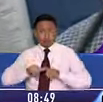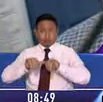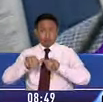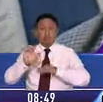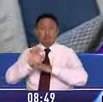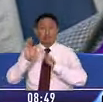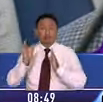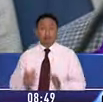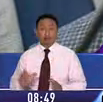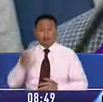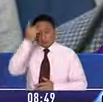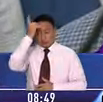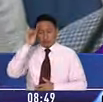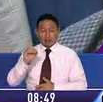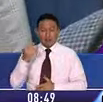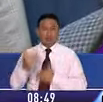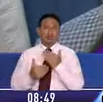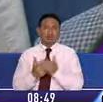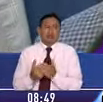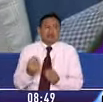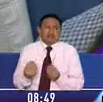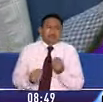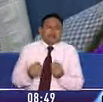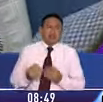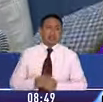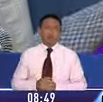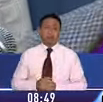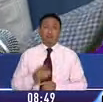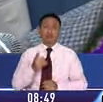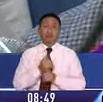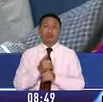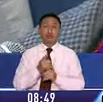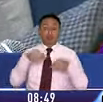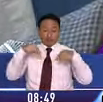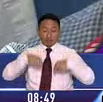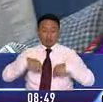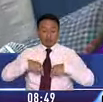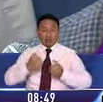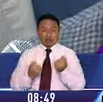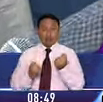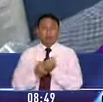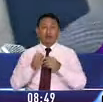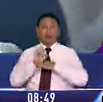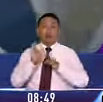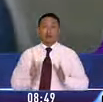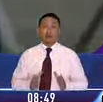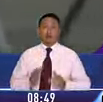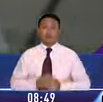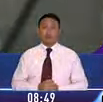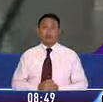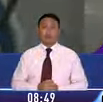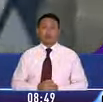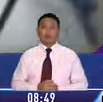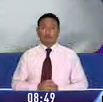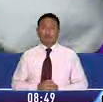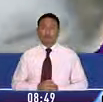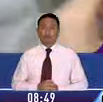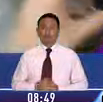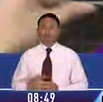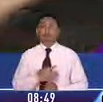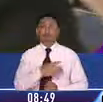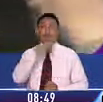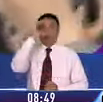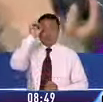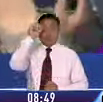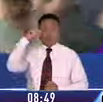pueblo ecuatoriano decidirá en su momento qué va a hacer. Por eso nosotros estamos aquí para trabajar por el pueblo ecuatoriano, hermano. Bueno, han sido